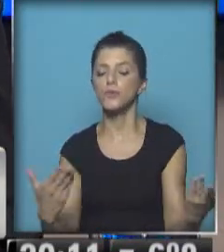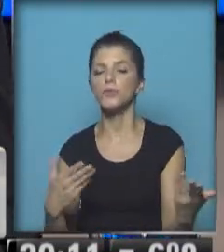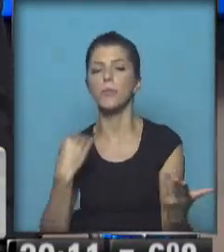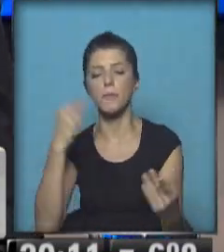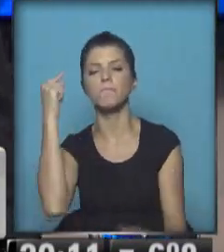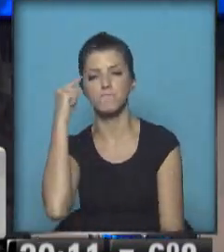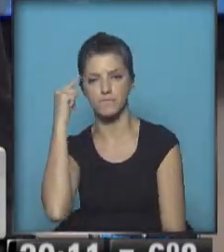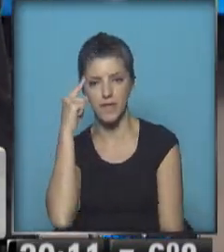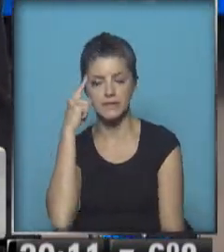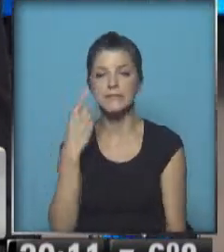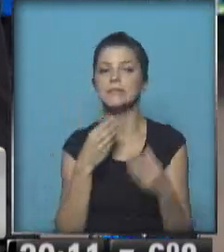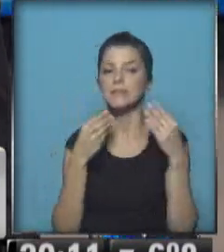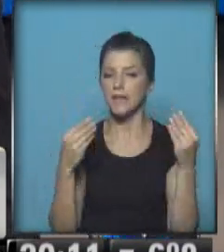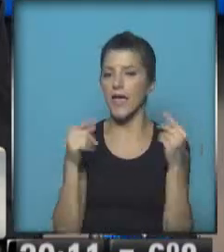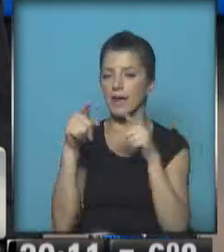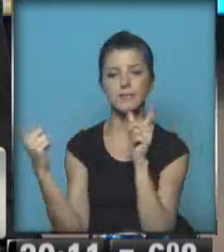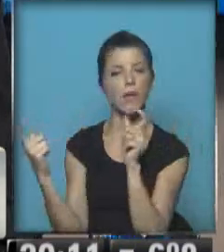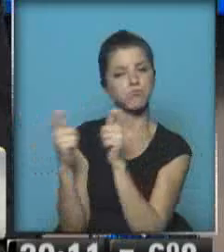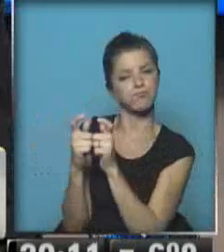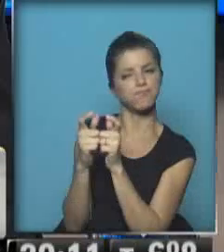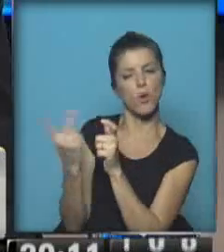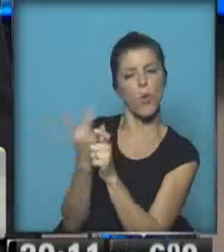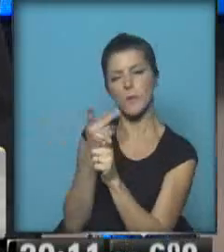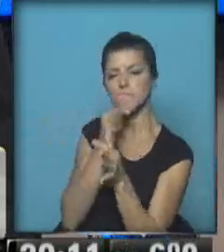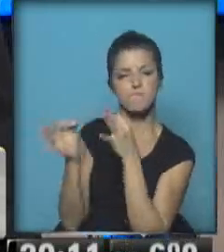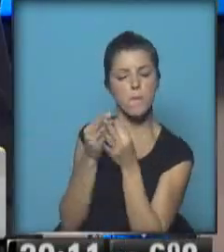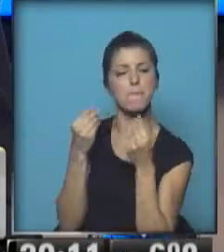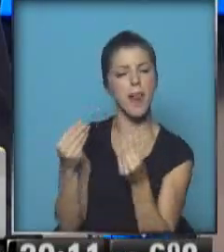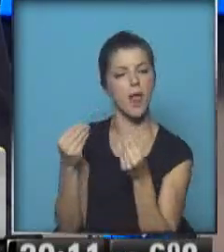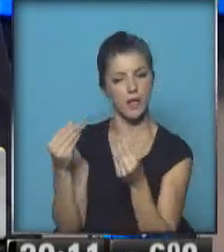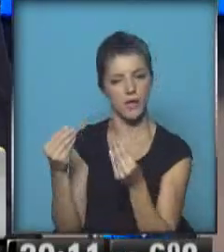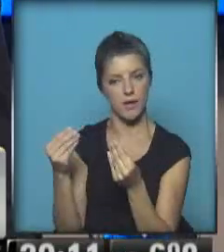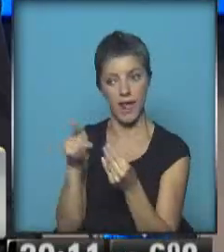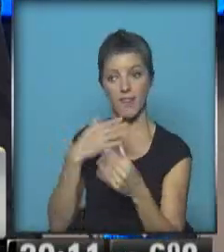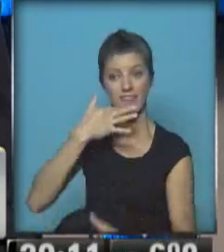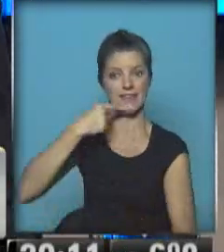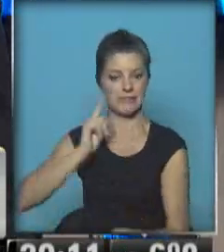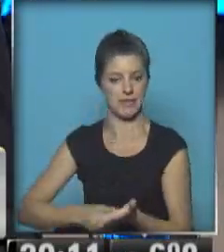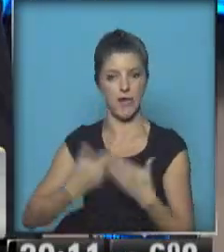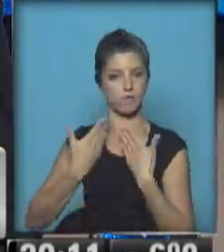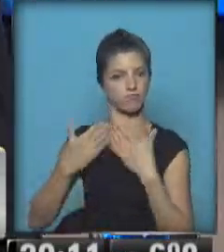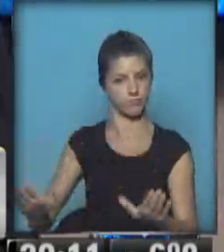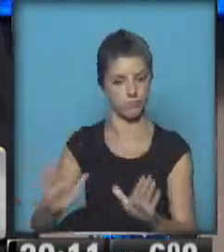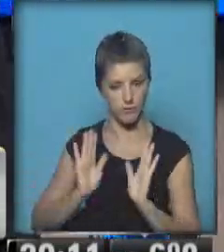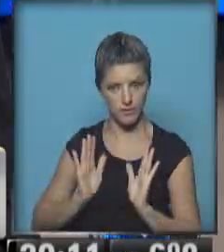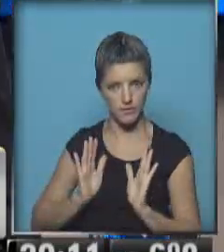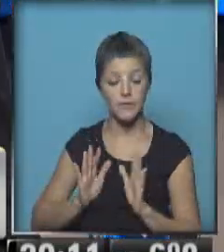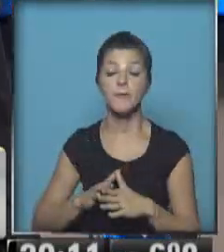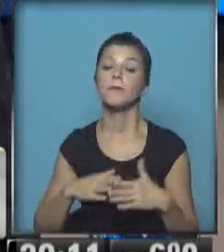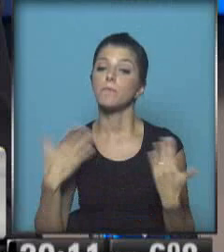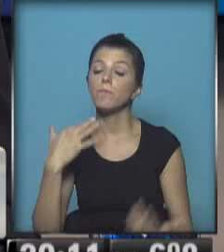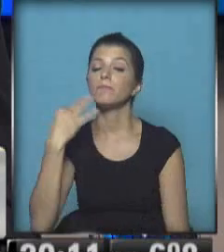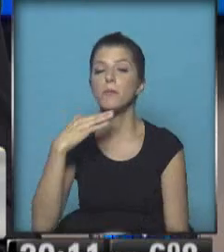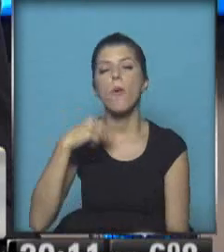qué fue lo que pasó en esa reunión para que eh tomar esta decisión Florencio randas habría que